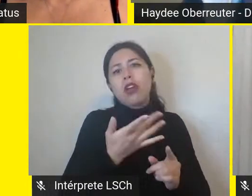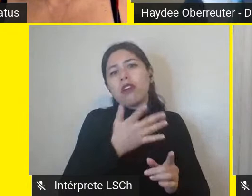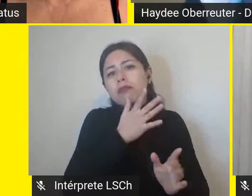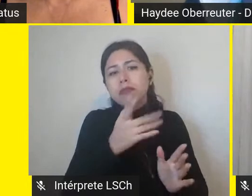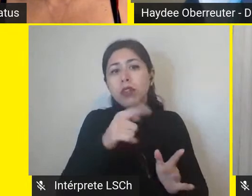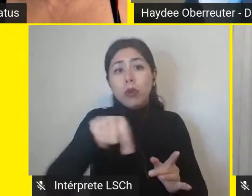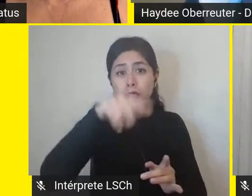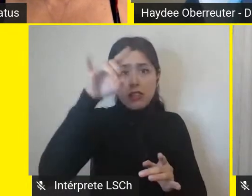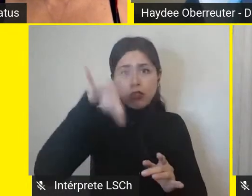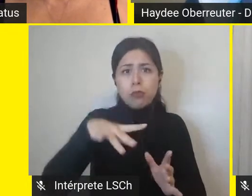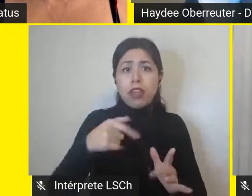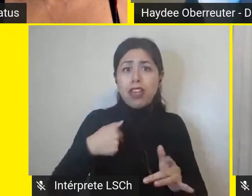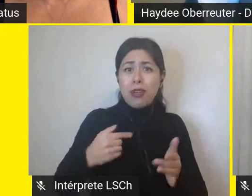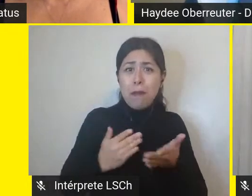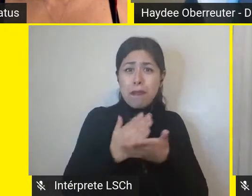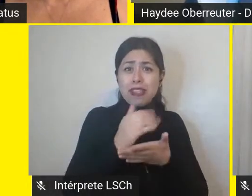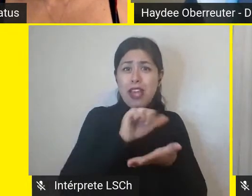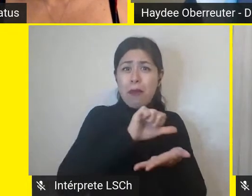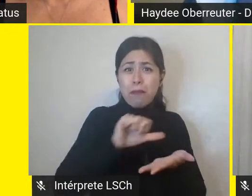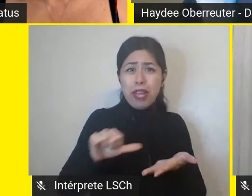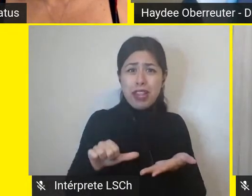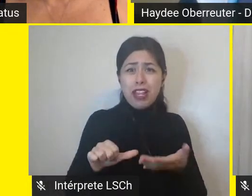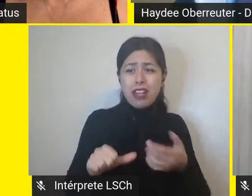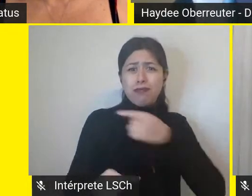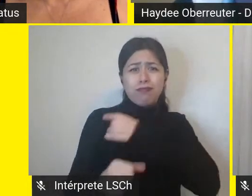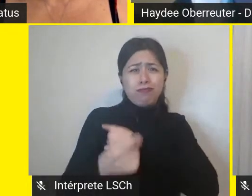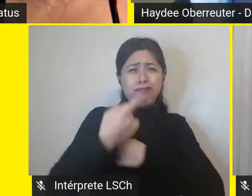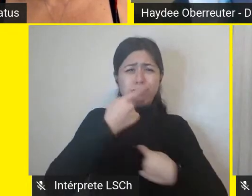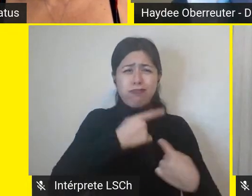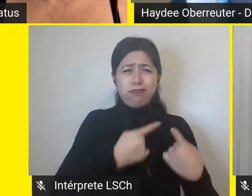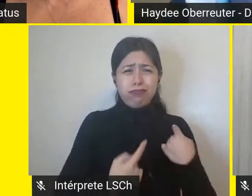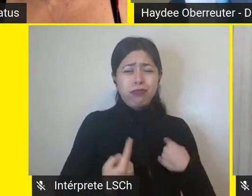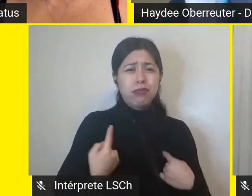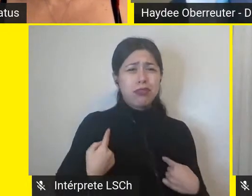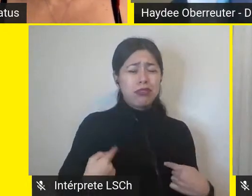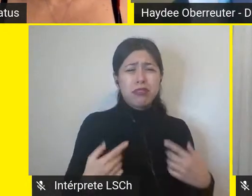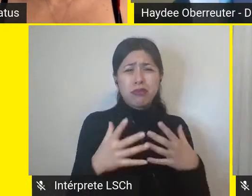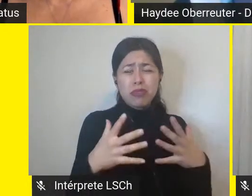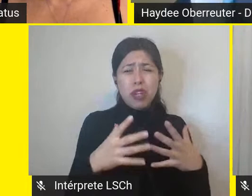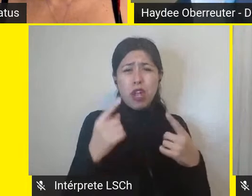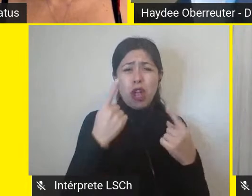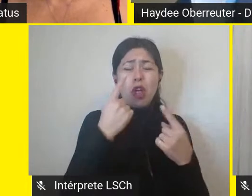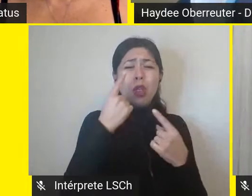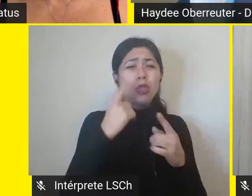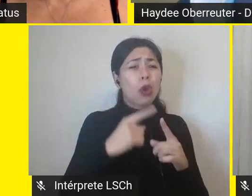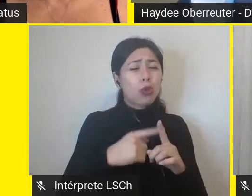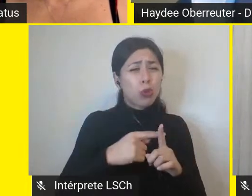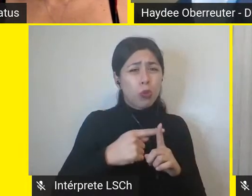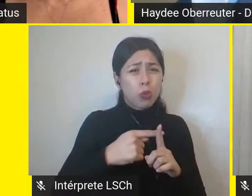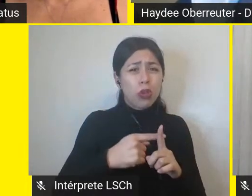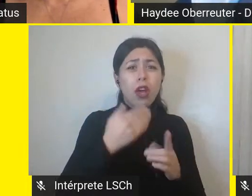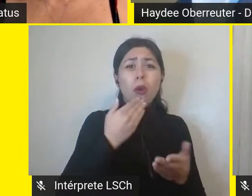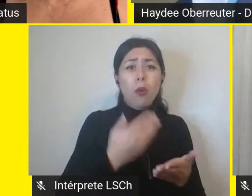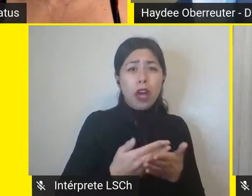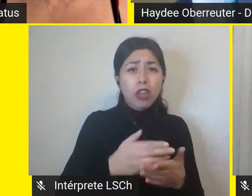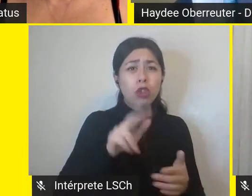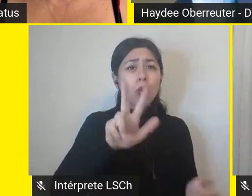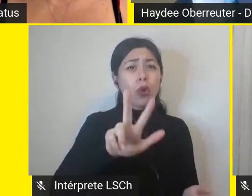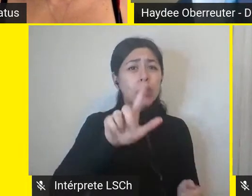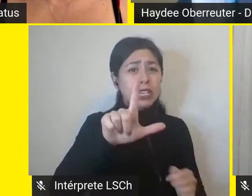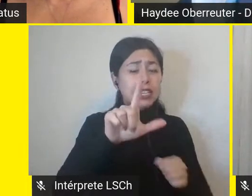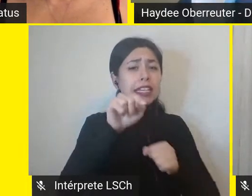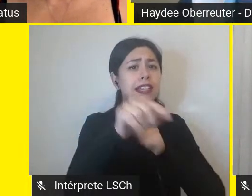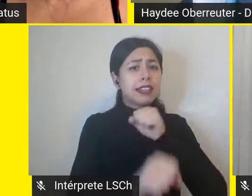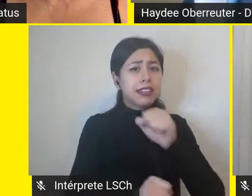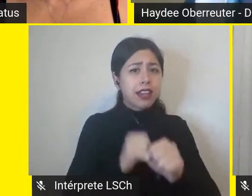mí me empezaron a operar de las cicatrices espantosas que me dejaron con la tortura, me empezaron a operar en el año 87.